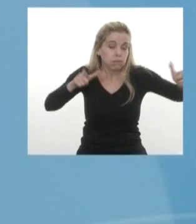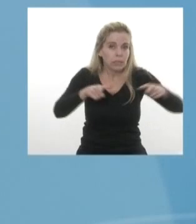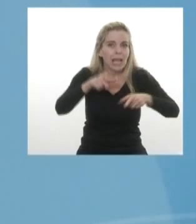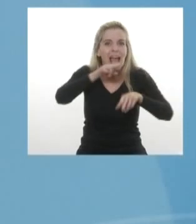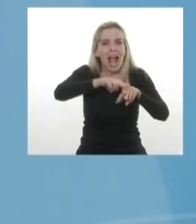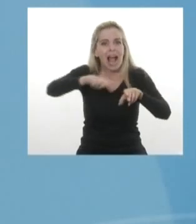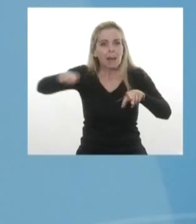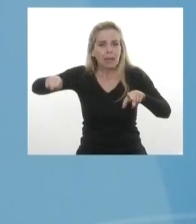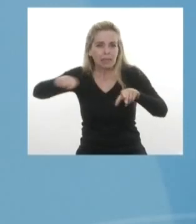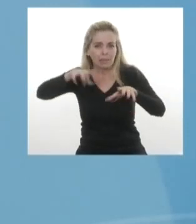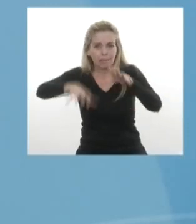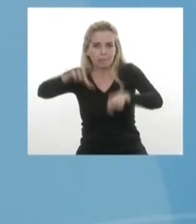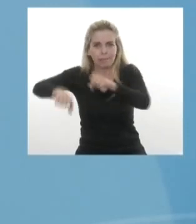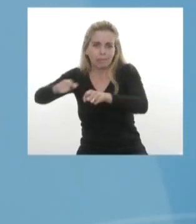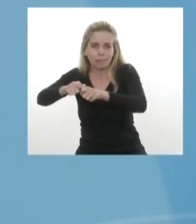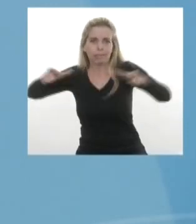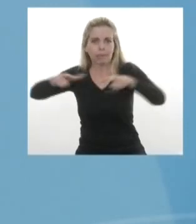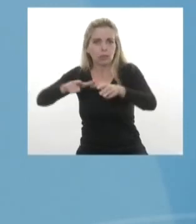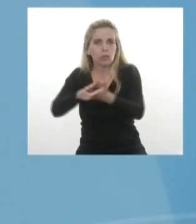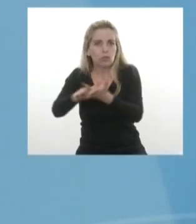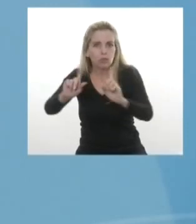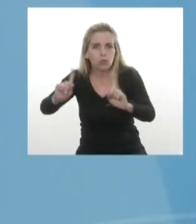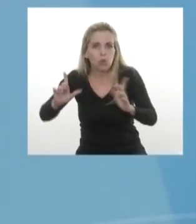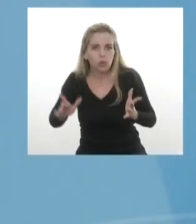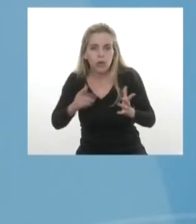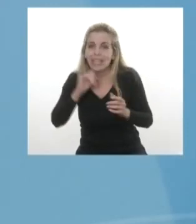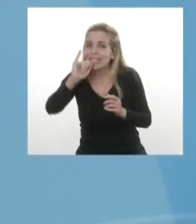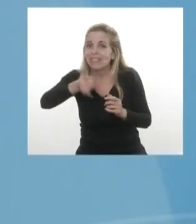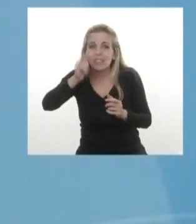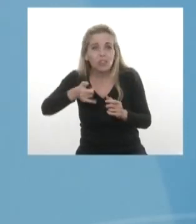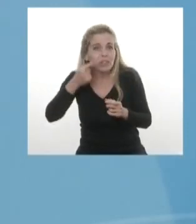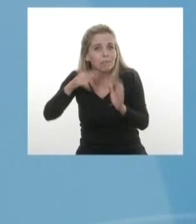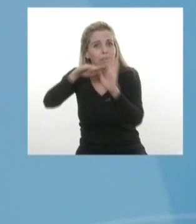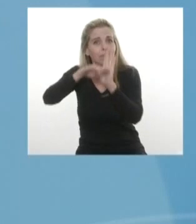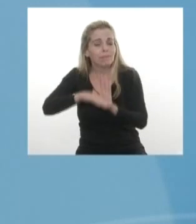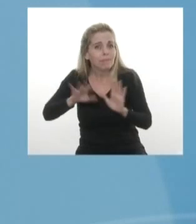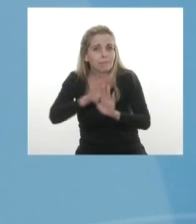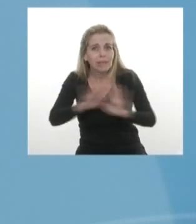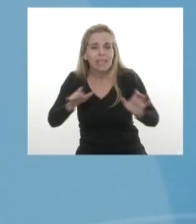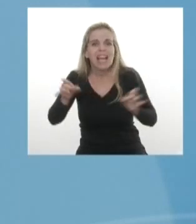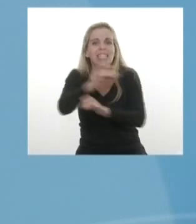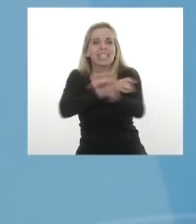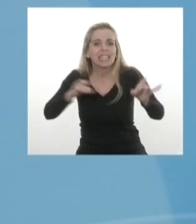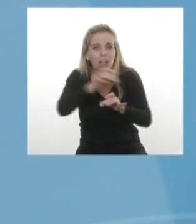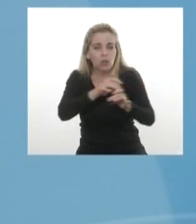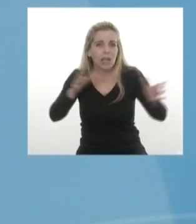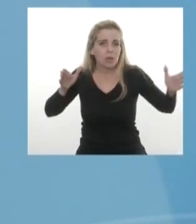respiradores ya no resuelve el problema si no se restringe el contagio y la circulación.